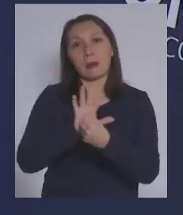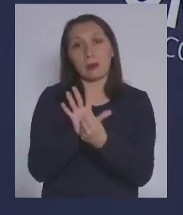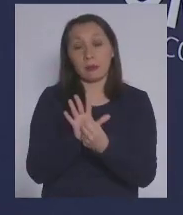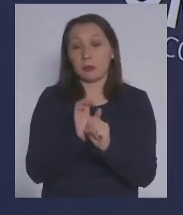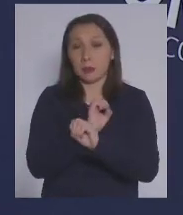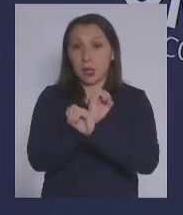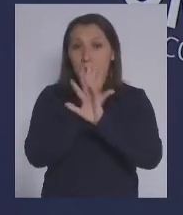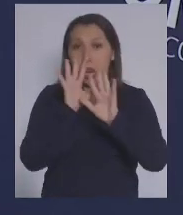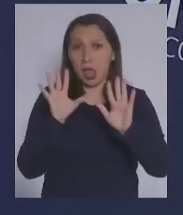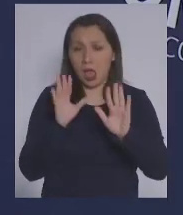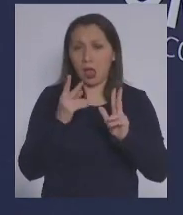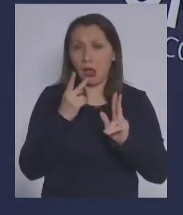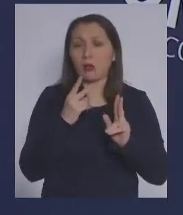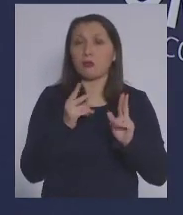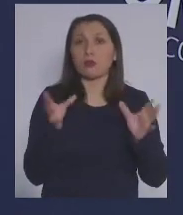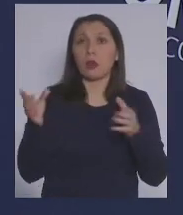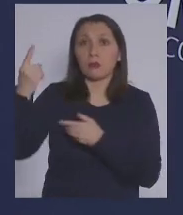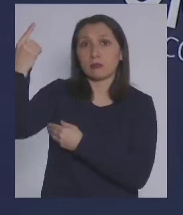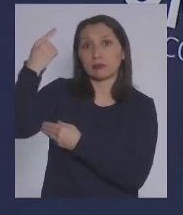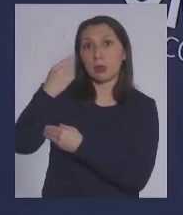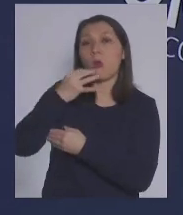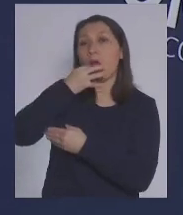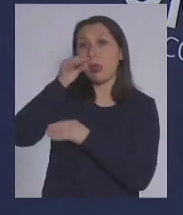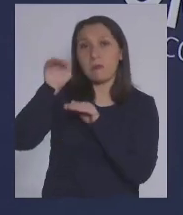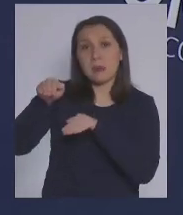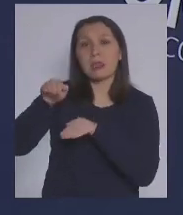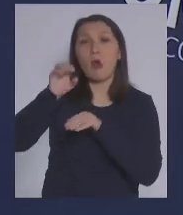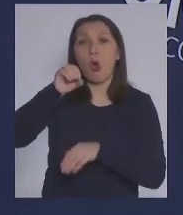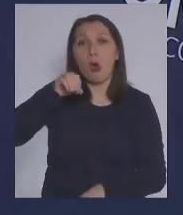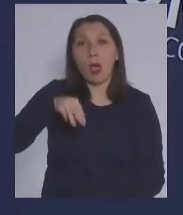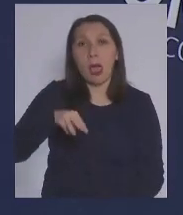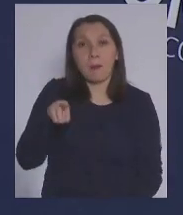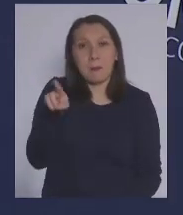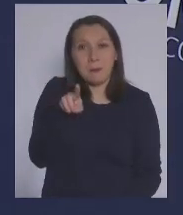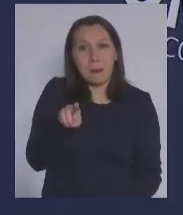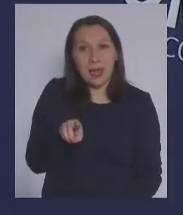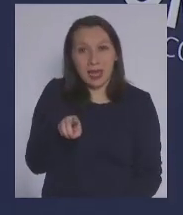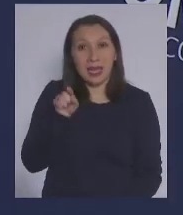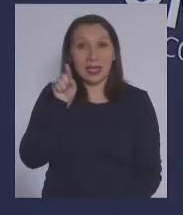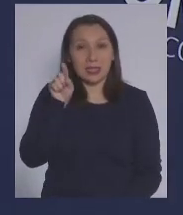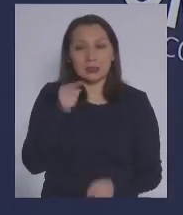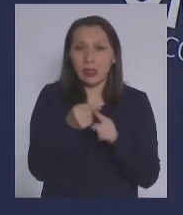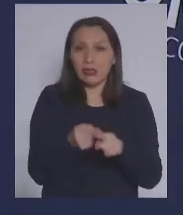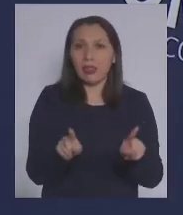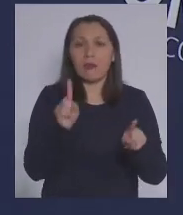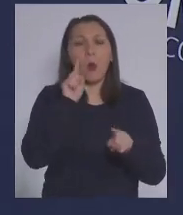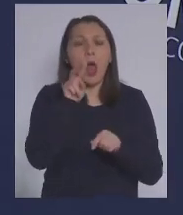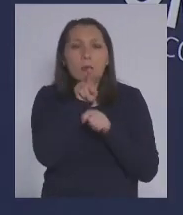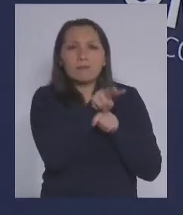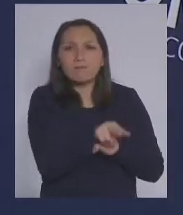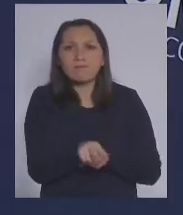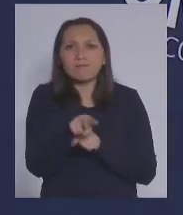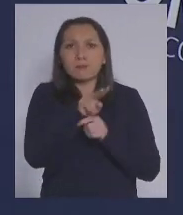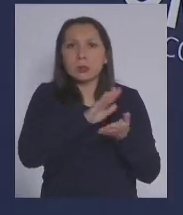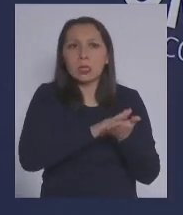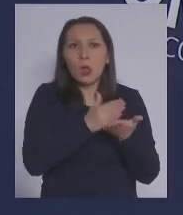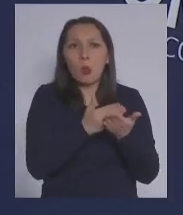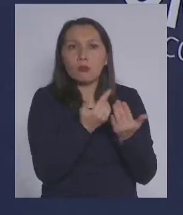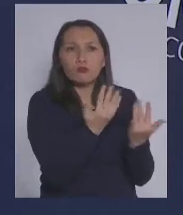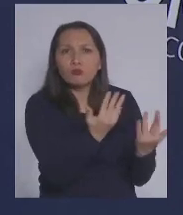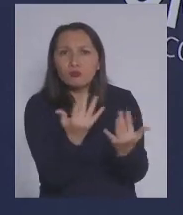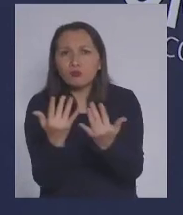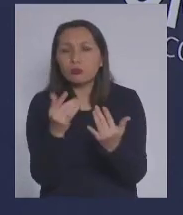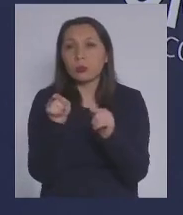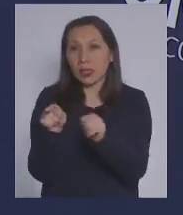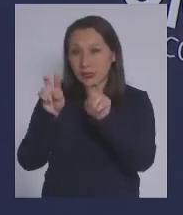claramente dados por la organización mundial de la salud y hacen referencia principalmente a la vigilancia epidemiológica y en ese contexto